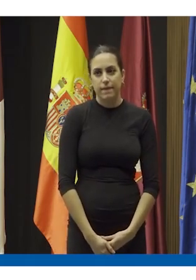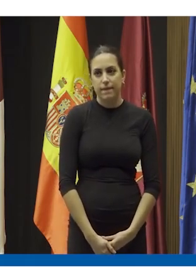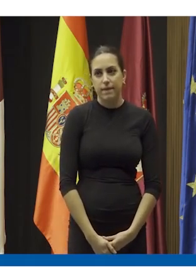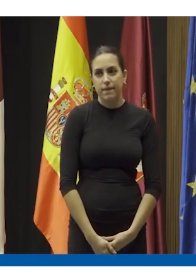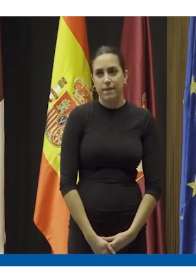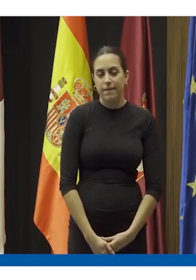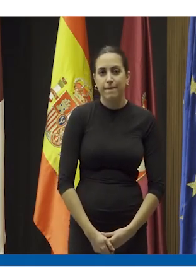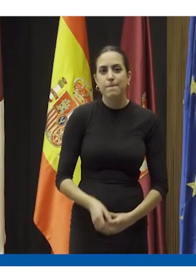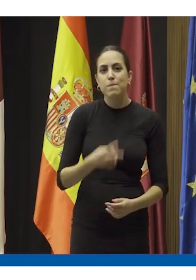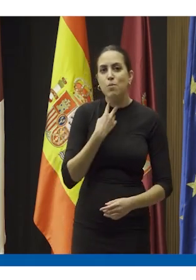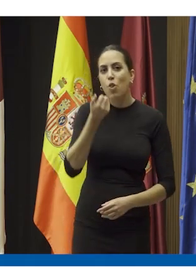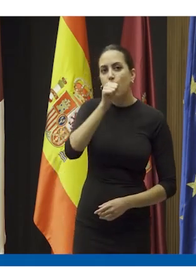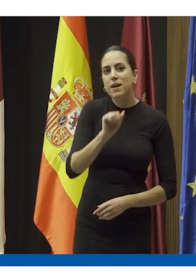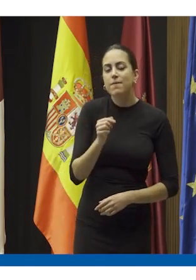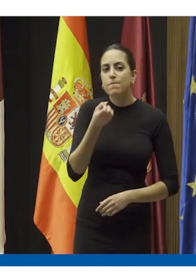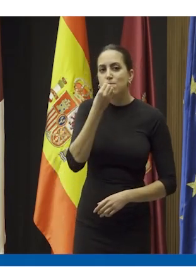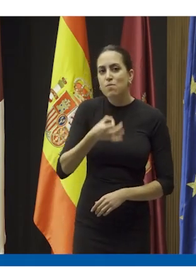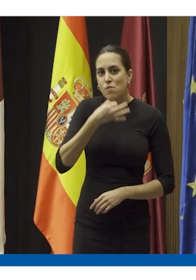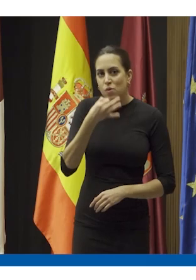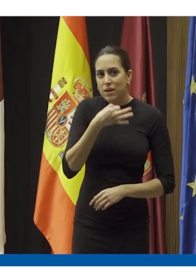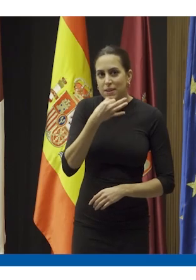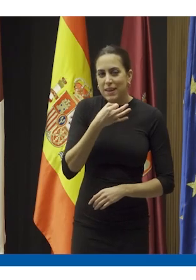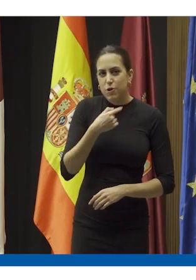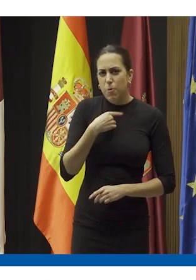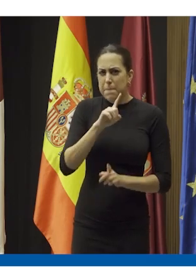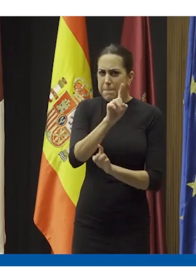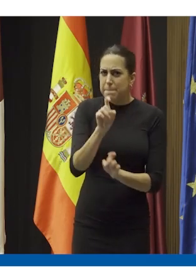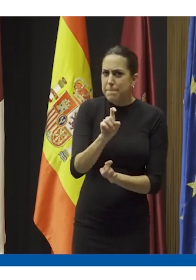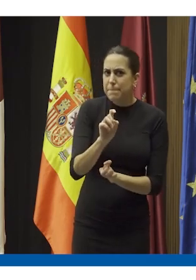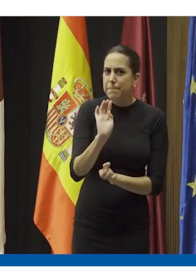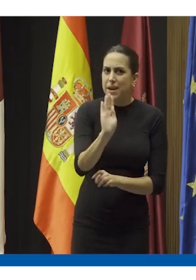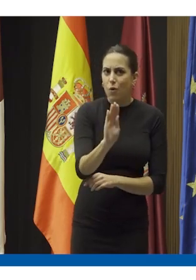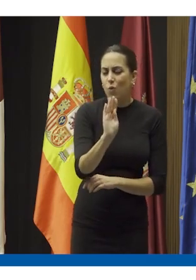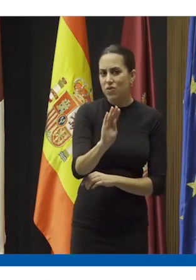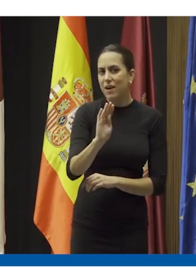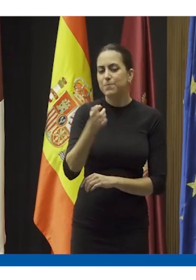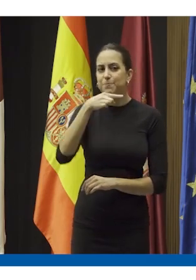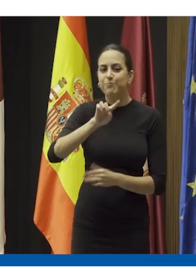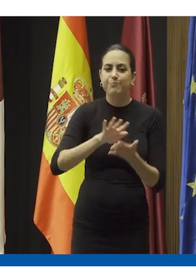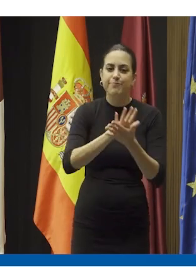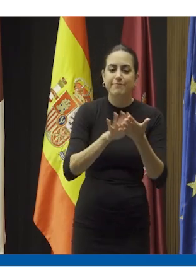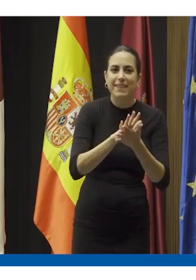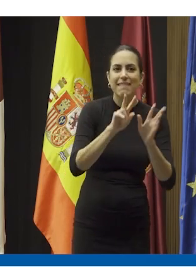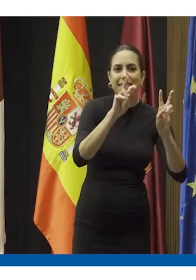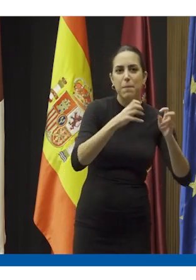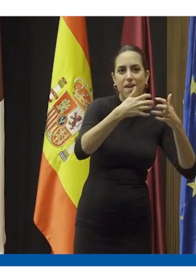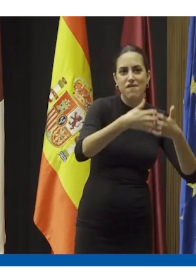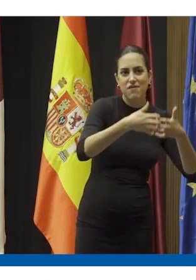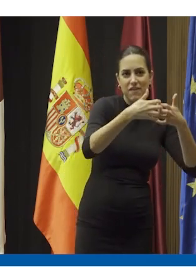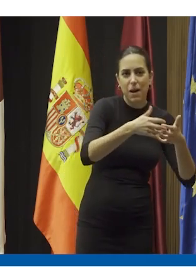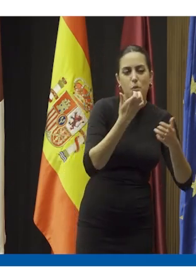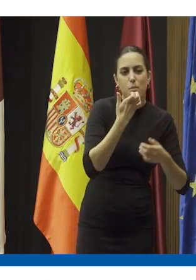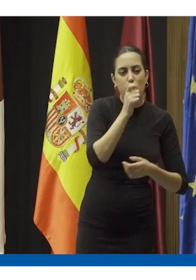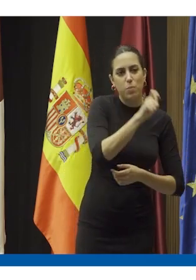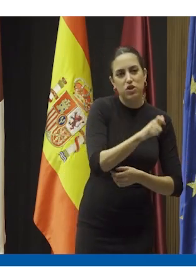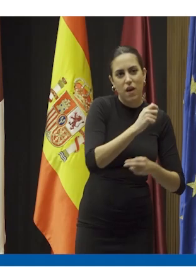Gracias, buenas tardes. Mi pregunta va en el sentido de que se habla mucho de la parte de fábrica, del obrero que